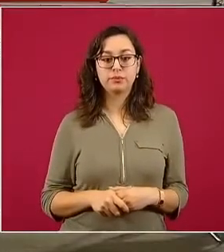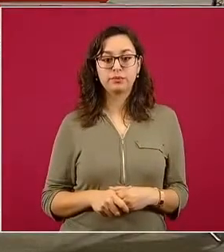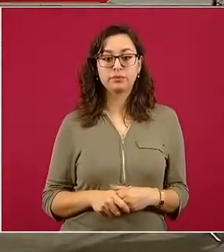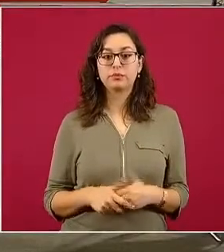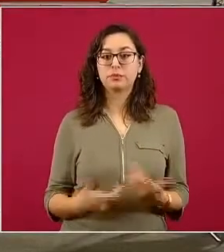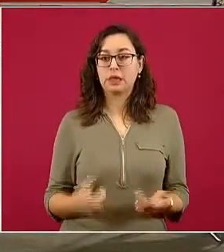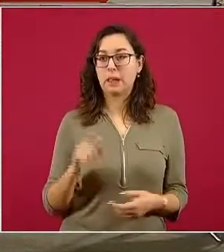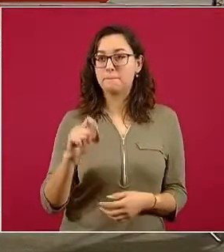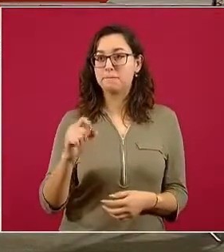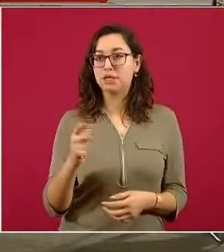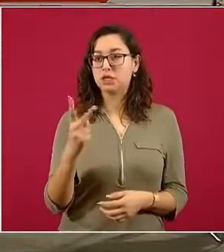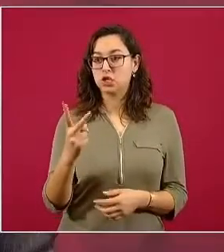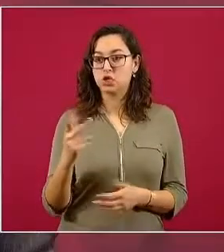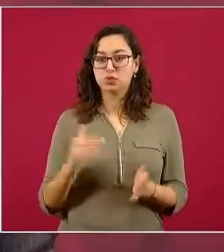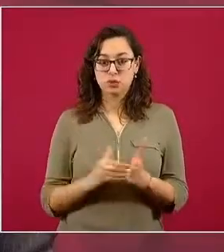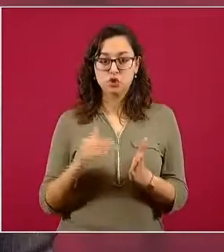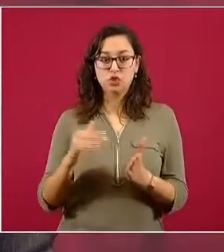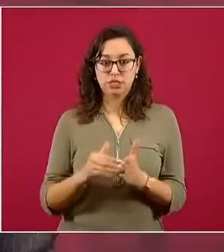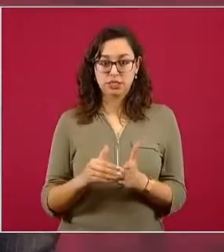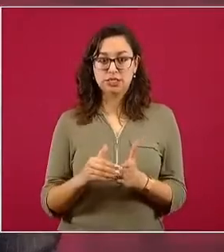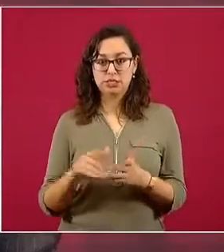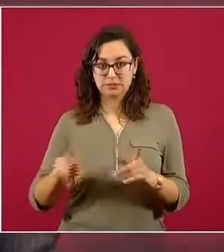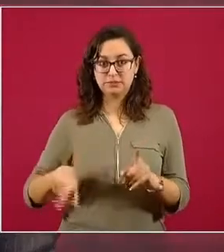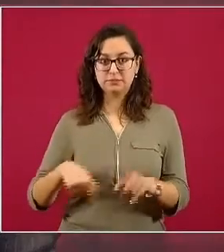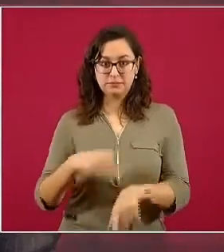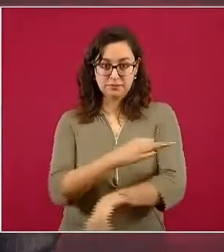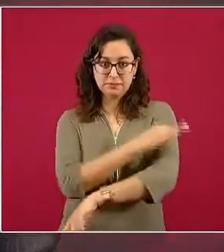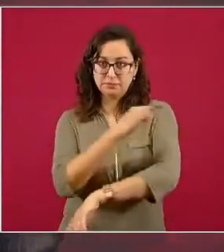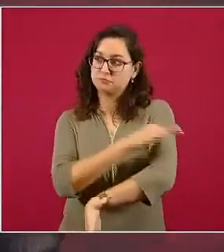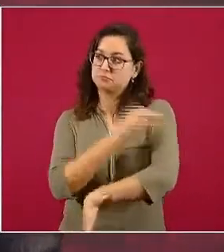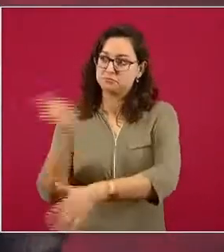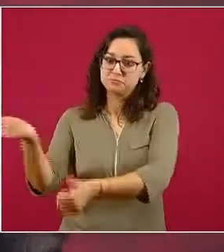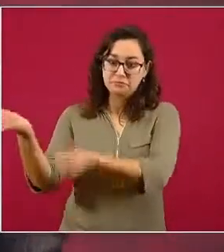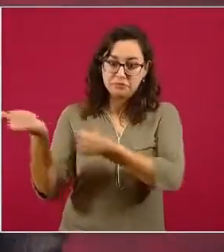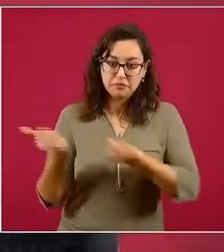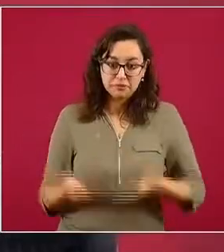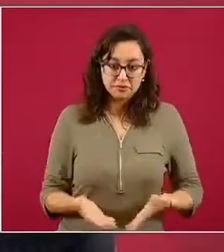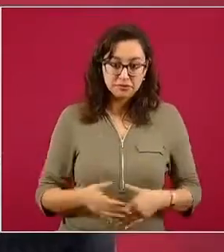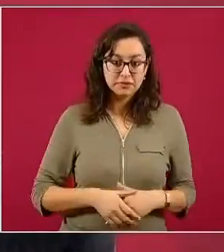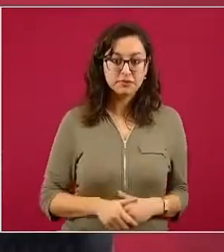hasta 22 millones de vacunas adicionales de Janssen.